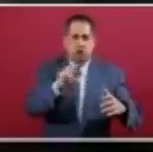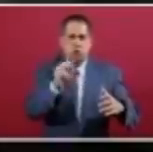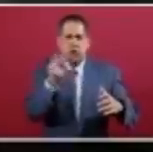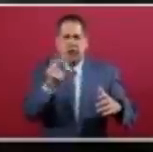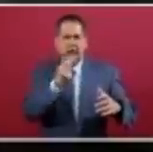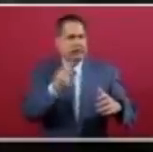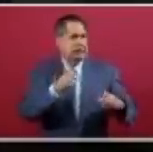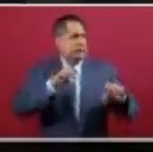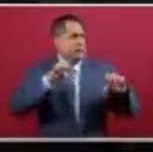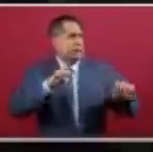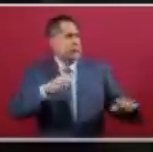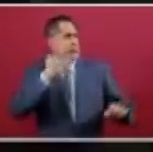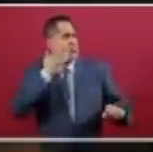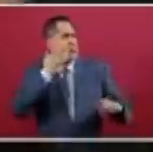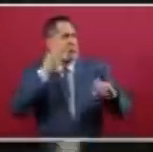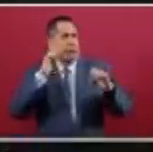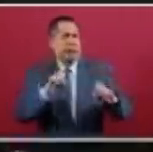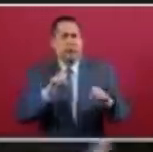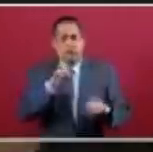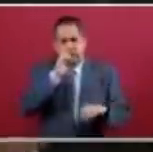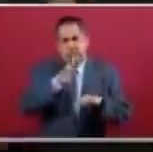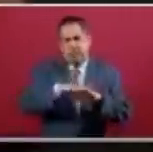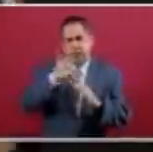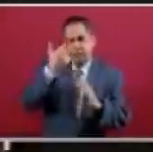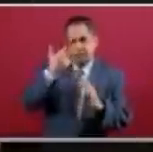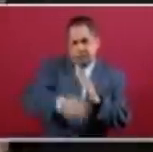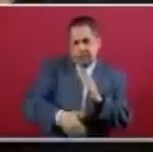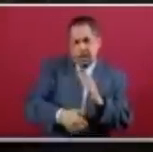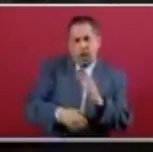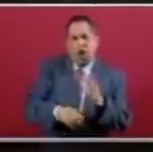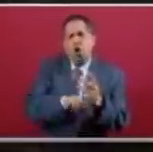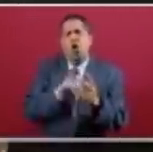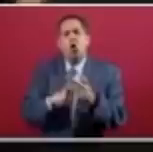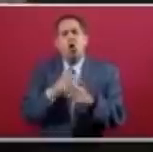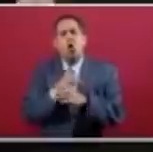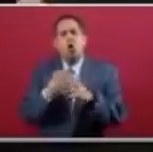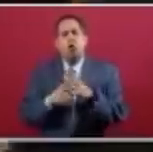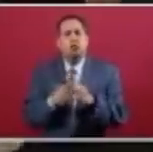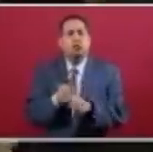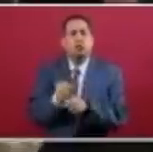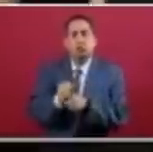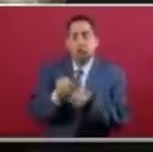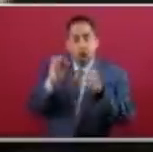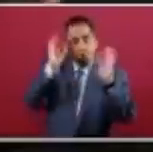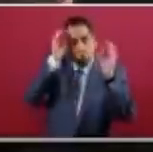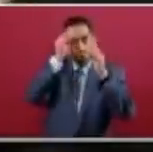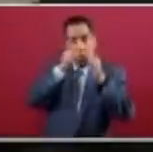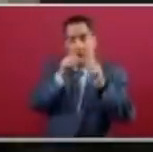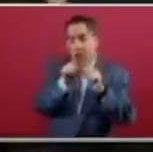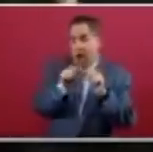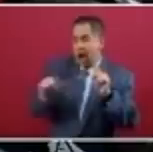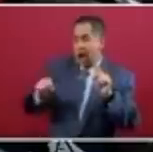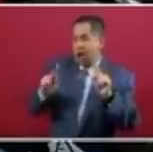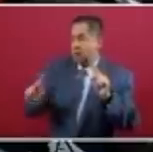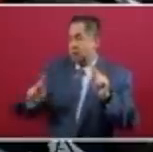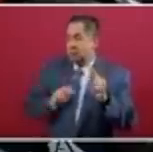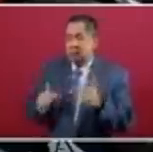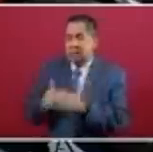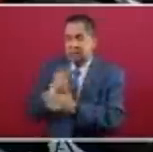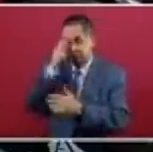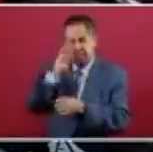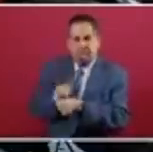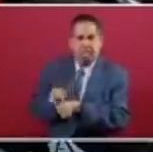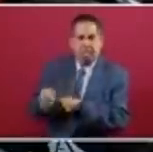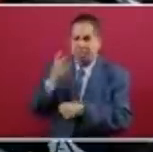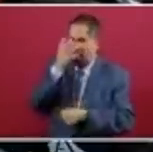necesitan esas residencias, se podría abaratar. Otra cosa, el maltrato de los consulados a los connacionales. Y